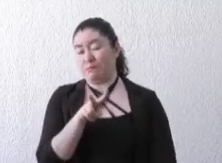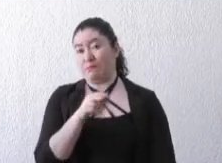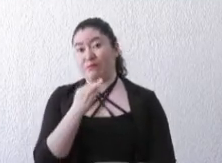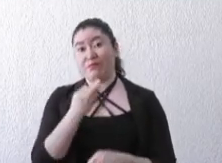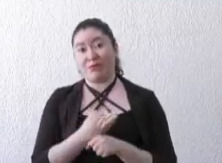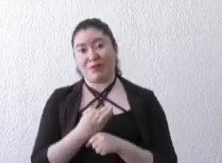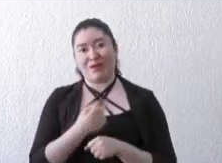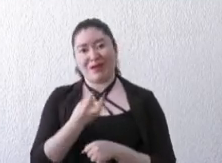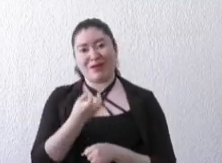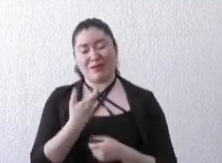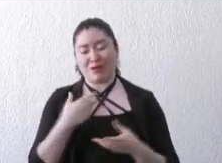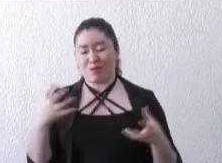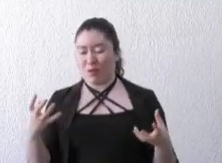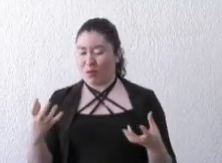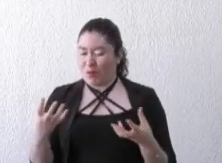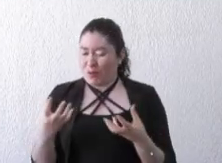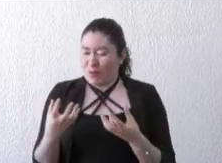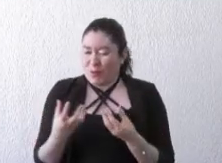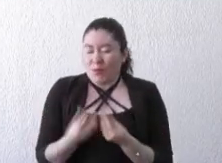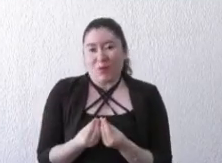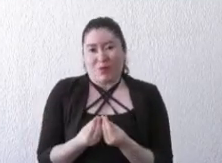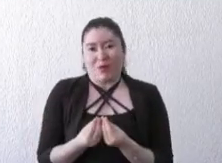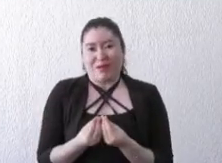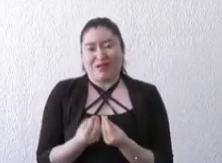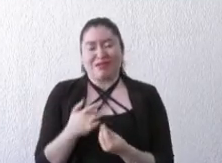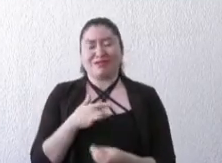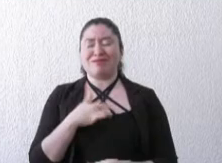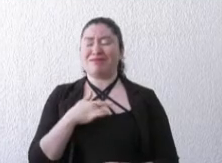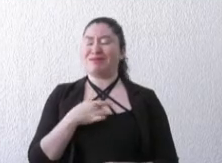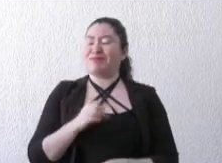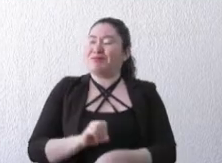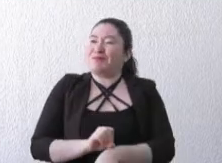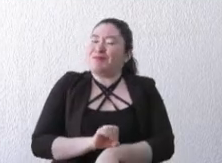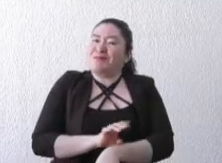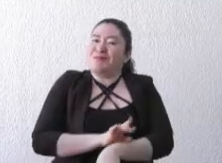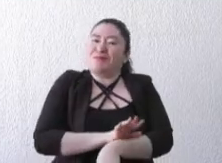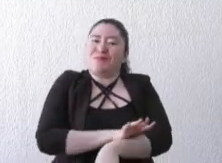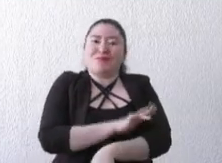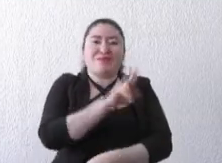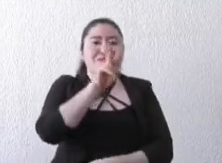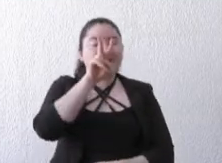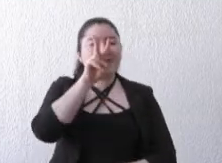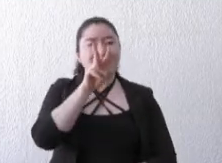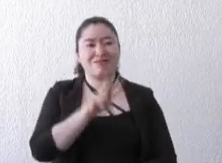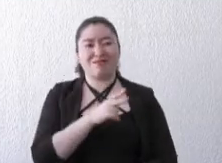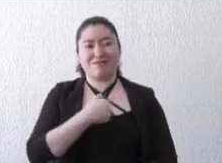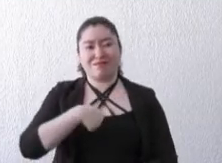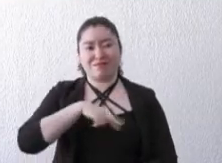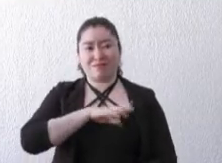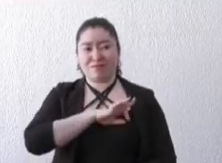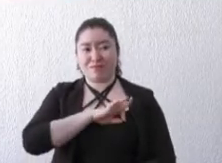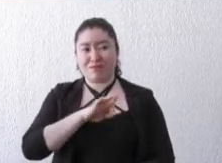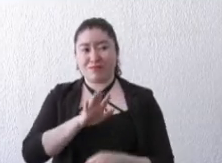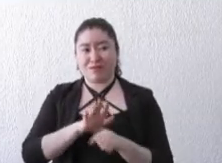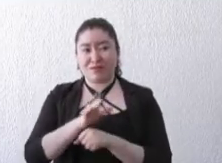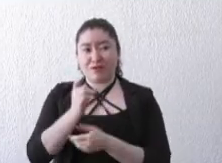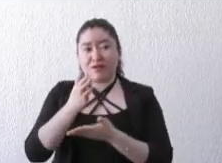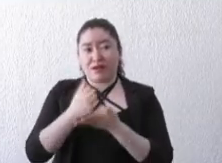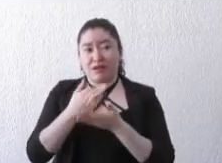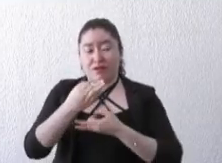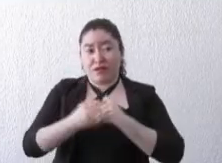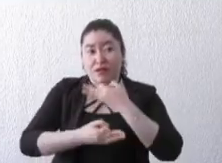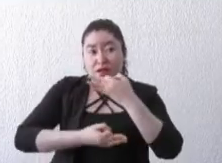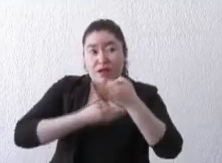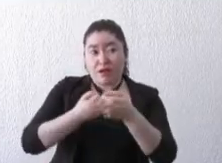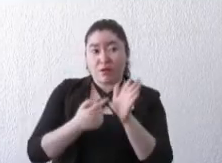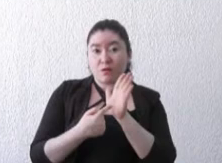ese momento. Para mí me llena de emoción verdaderamente poder no nada más ver a todos ustedes